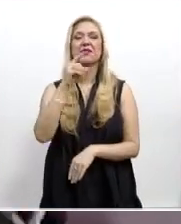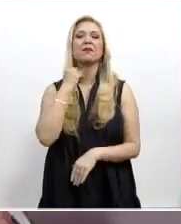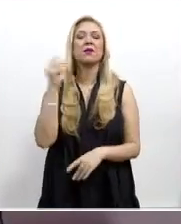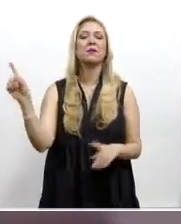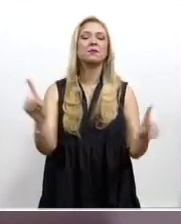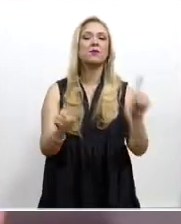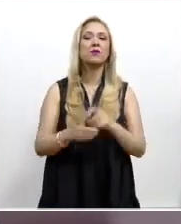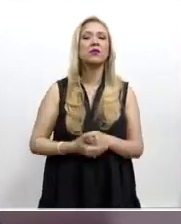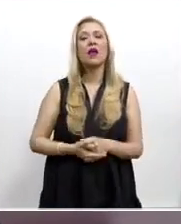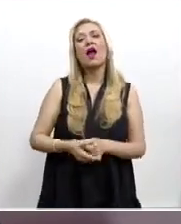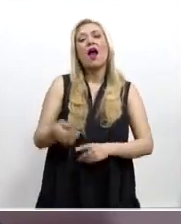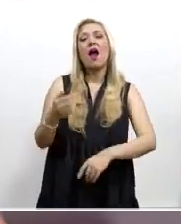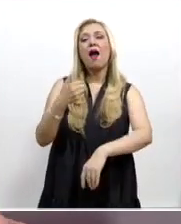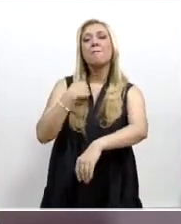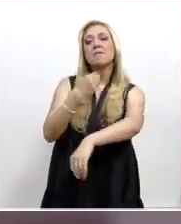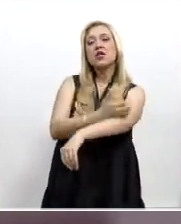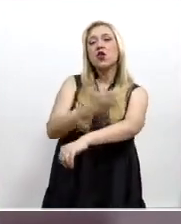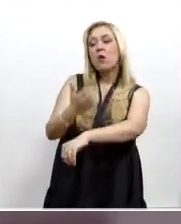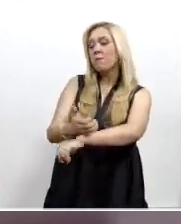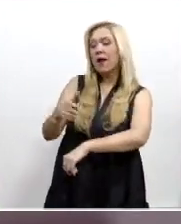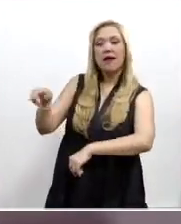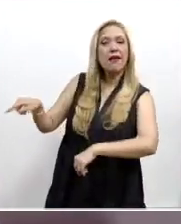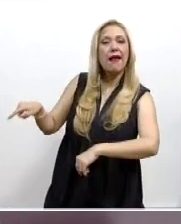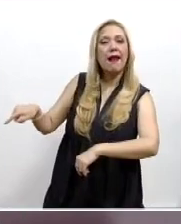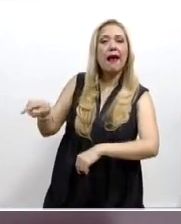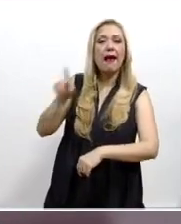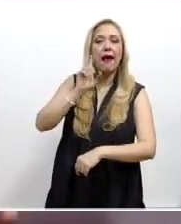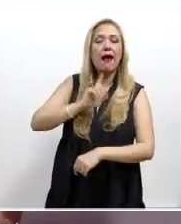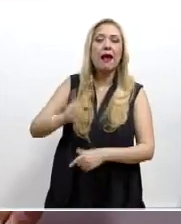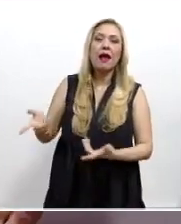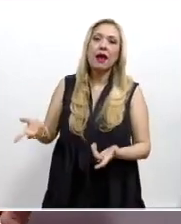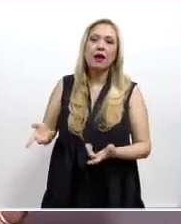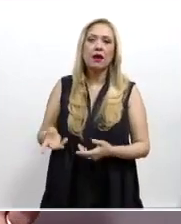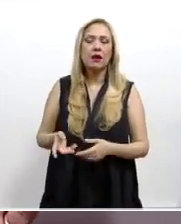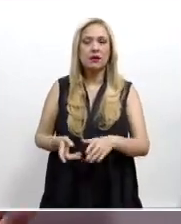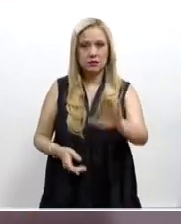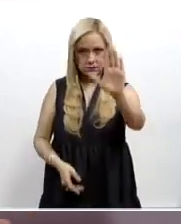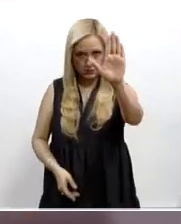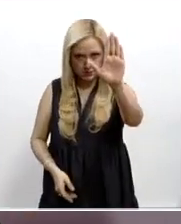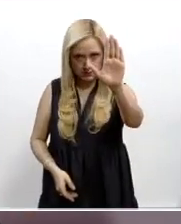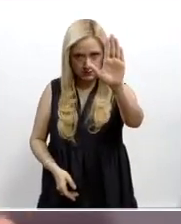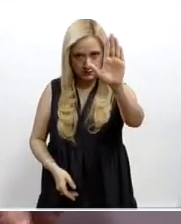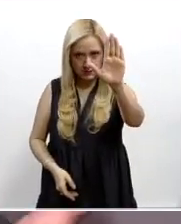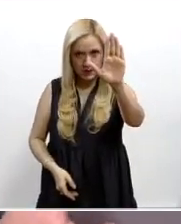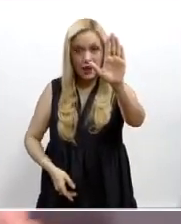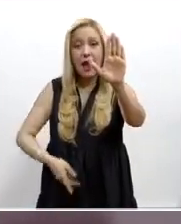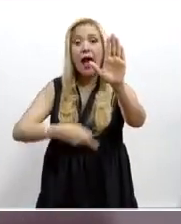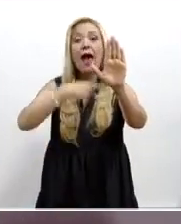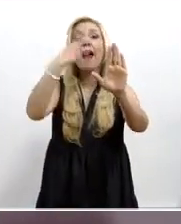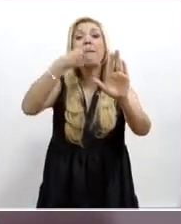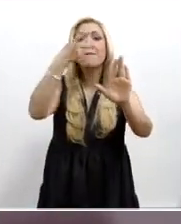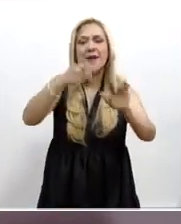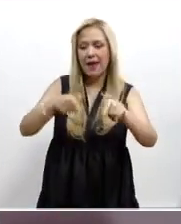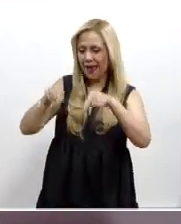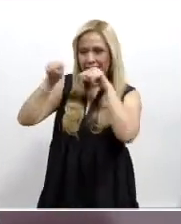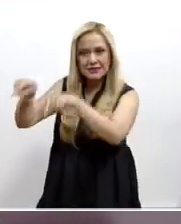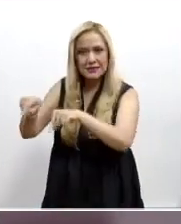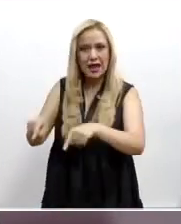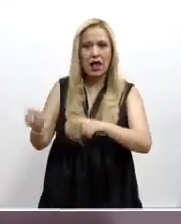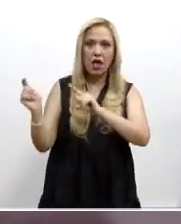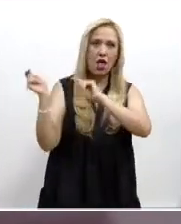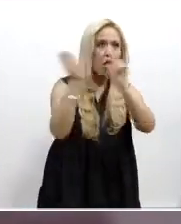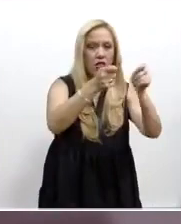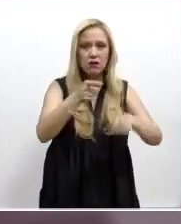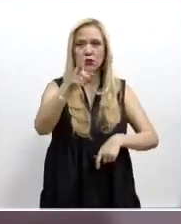que mi compañera fue objeto de, y yo paré en seco y dije, por favor, permítame, es sujeta, ¿no? O sea, este tipo